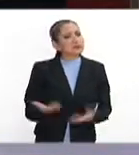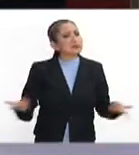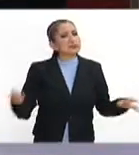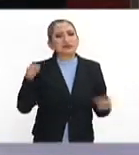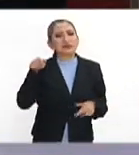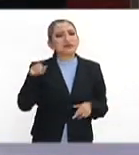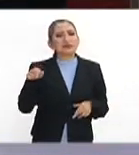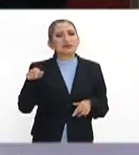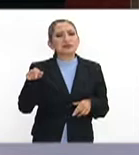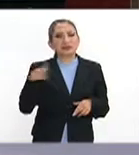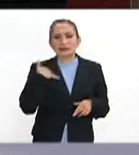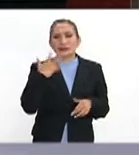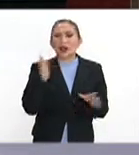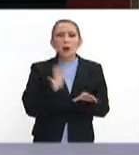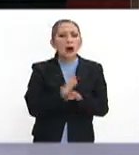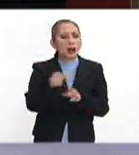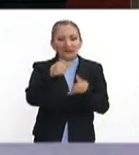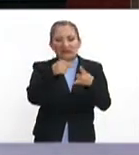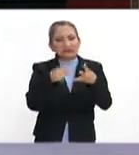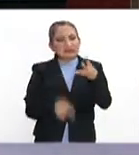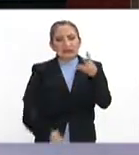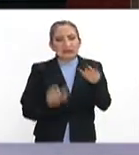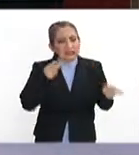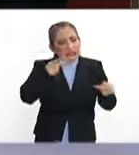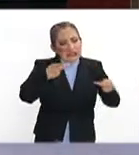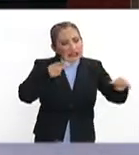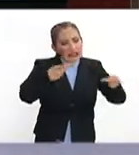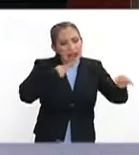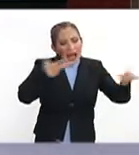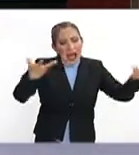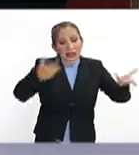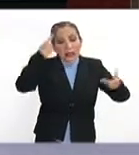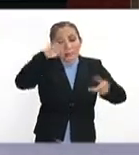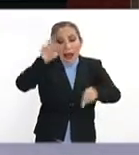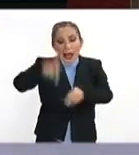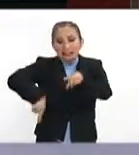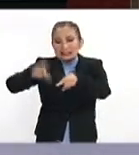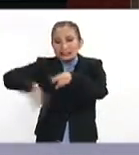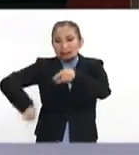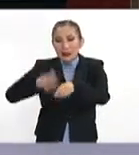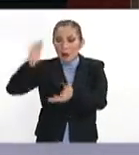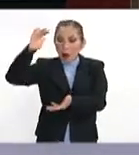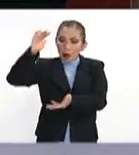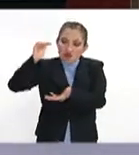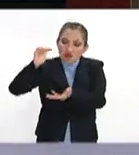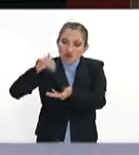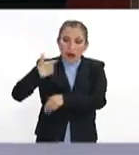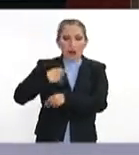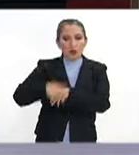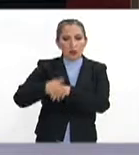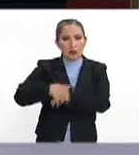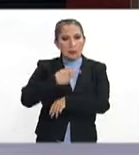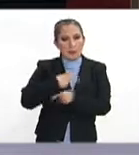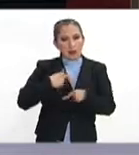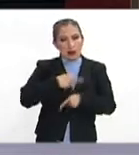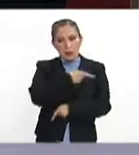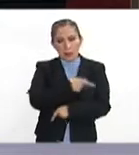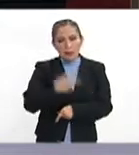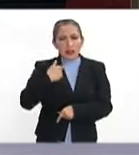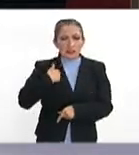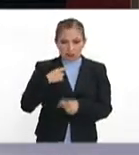fueron las principales estrategias precisamente para abatir el número de pobres en este país? Y me